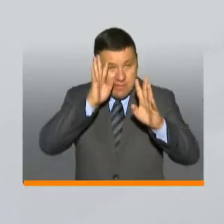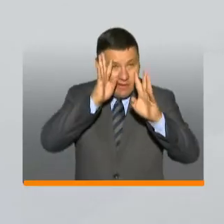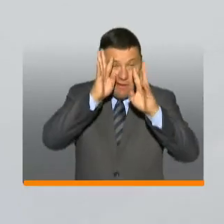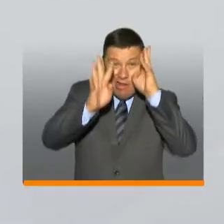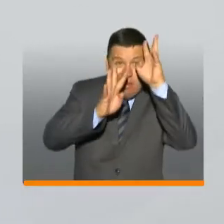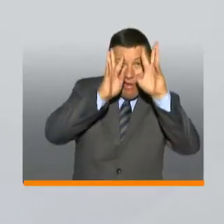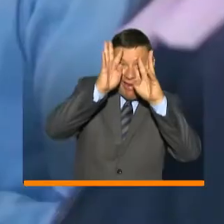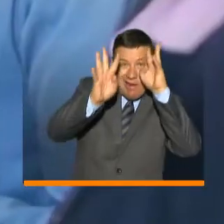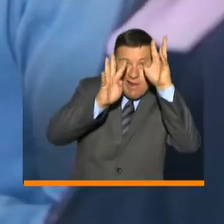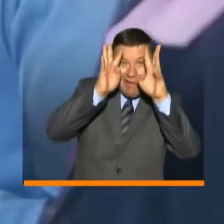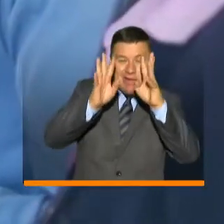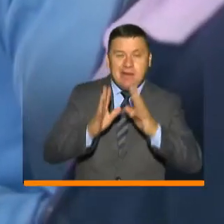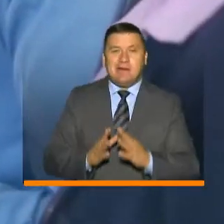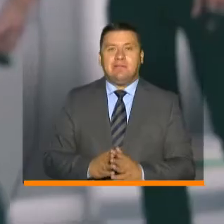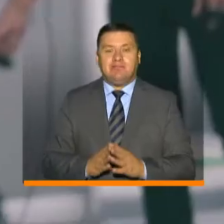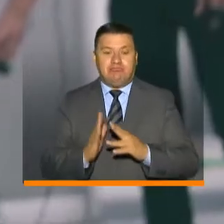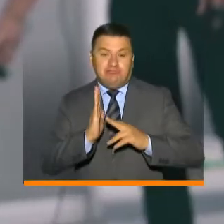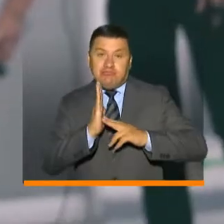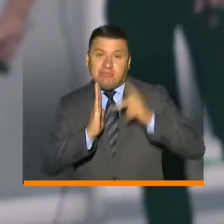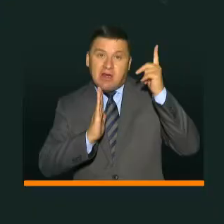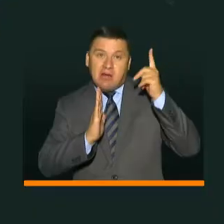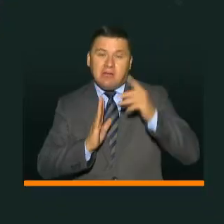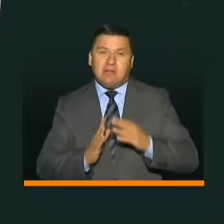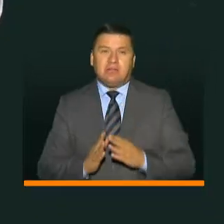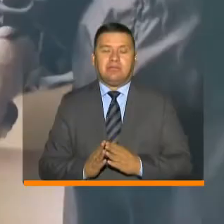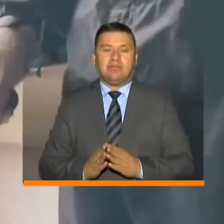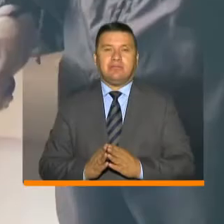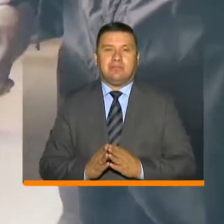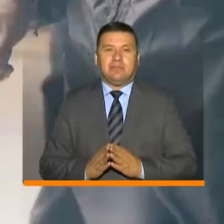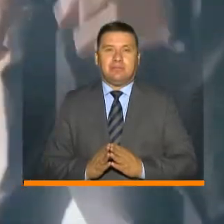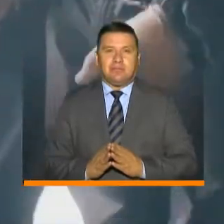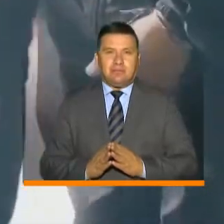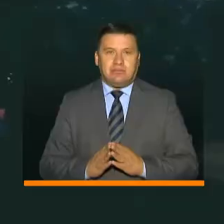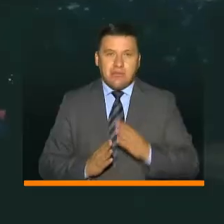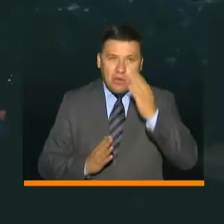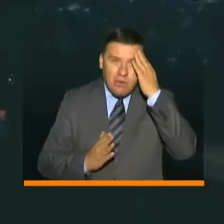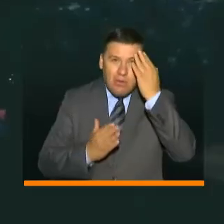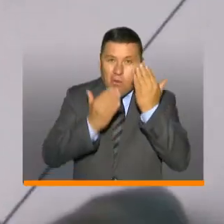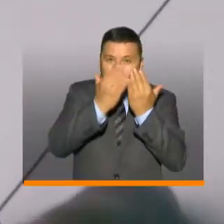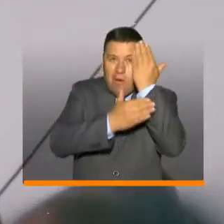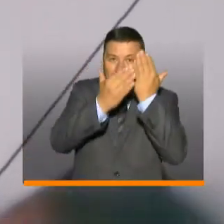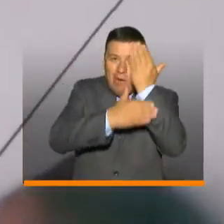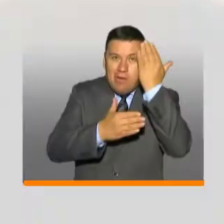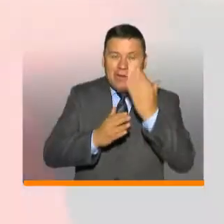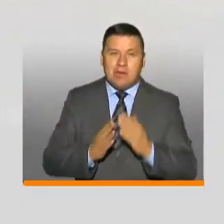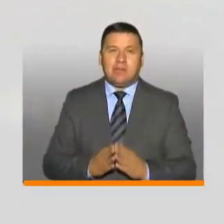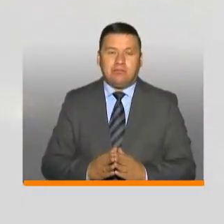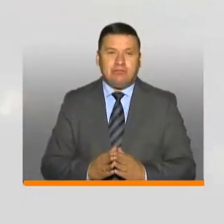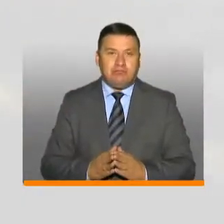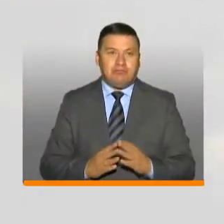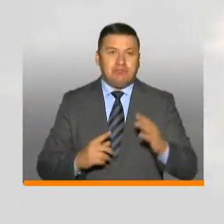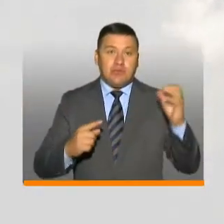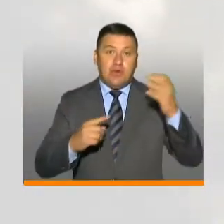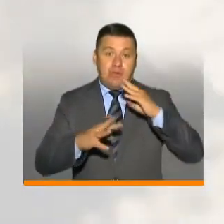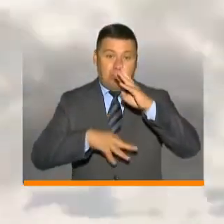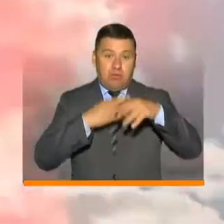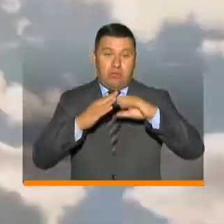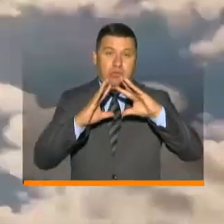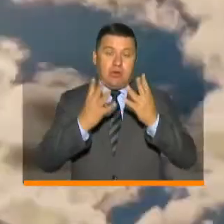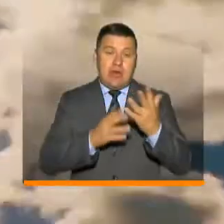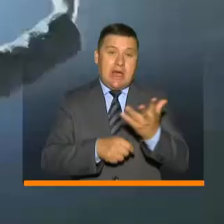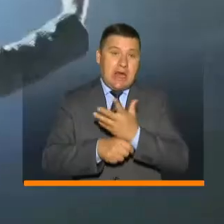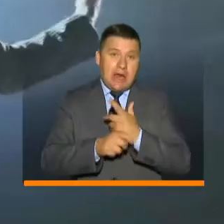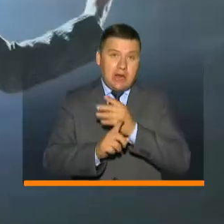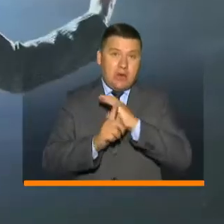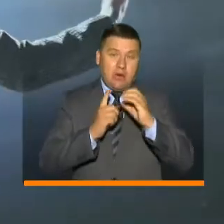creatividad, tecnología, innovación. Gran Foro Mundial de Artes,